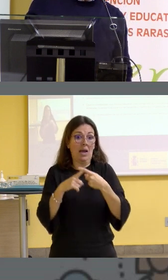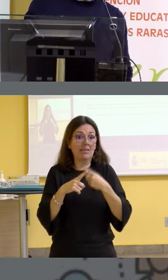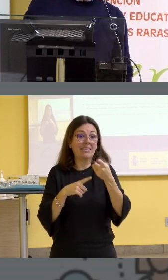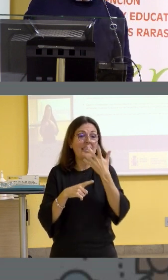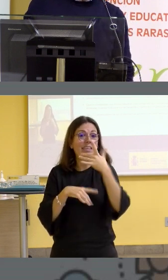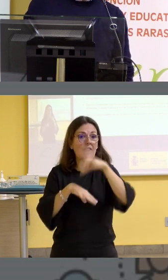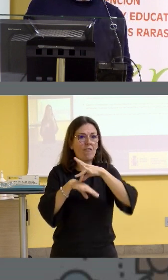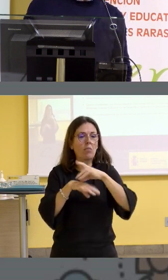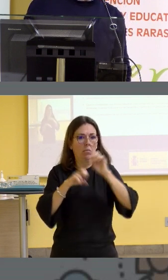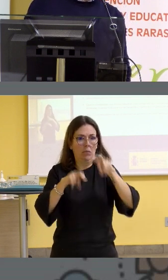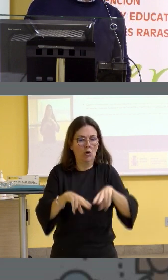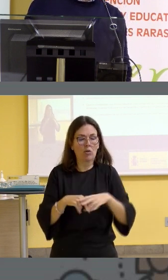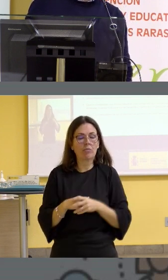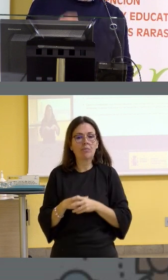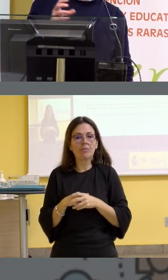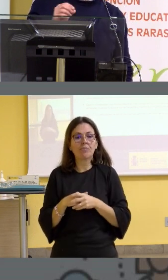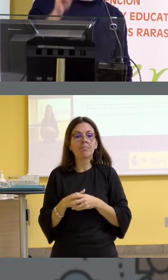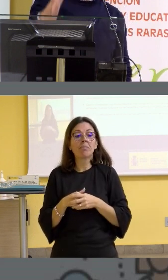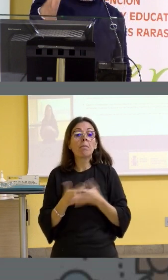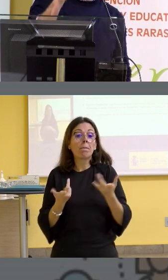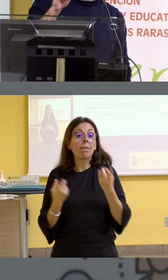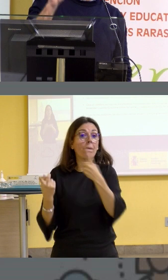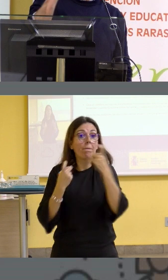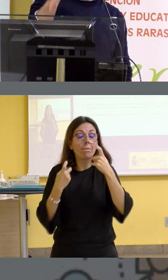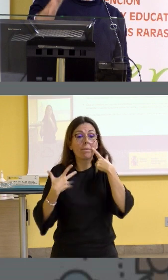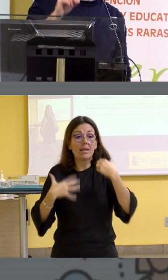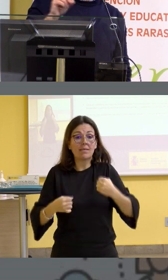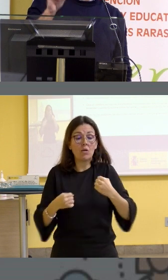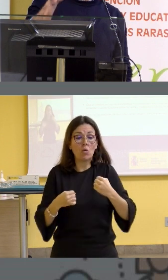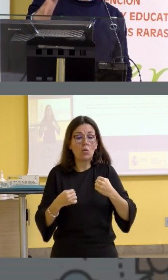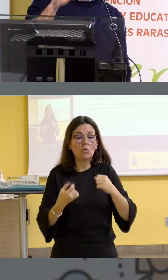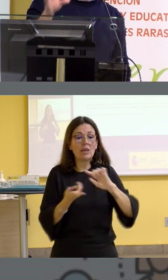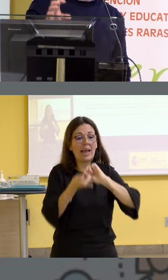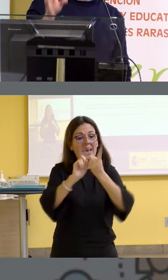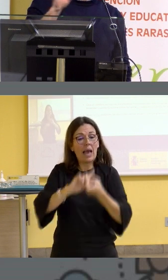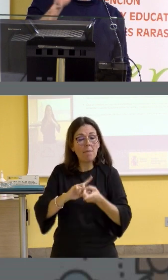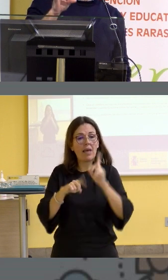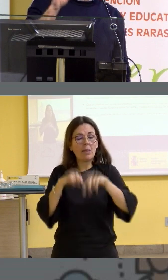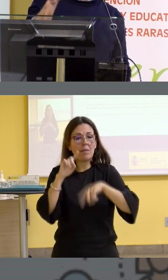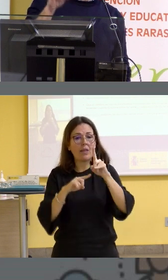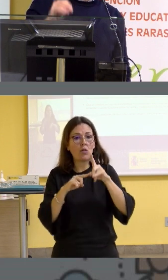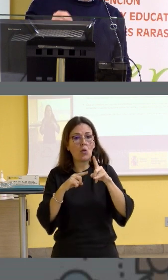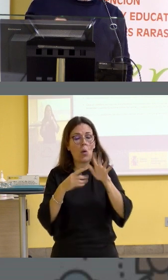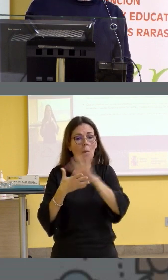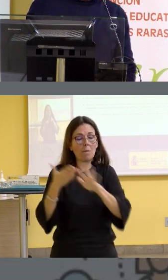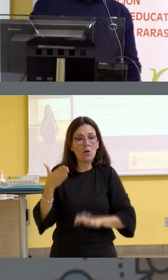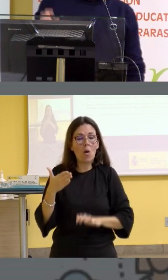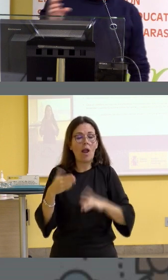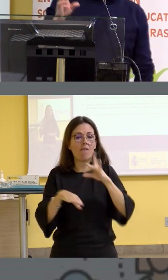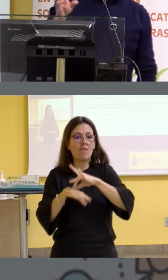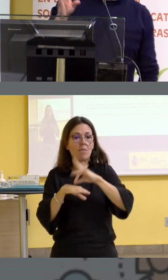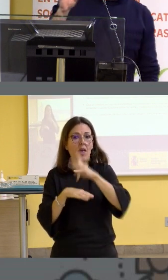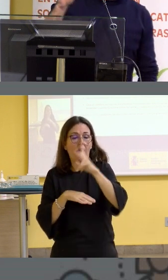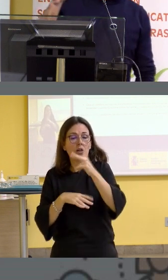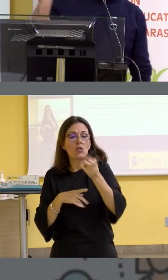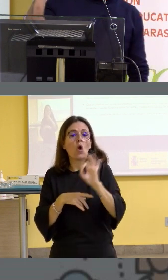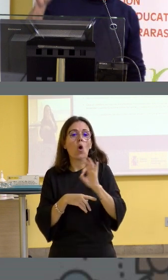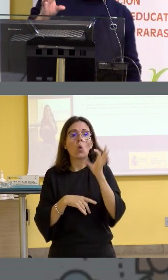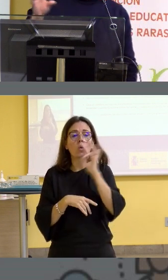Y que las necesidades de salud no derivan de la descripción en un manual de medicina de lo que es la enfermedad de Huntington o un